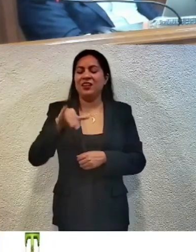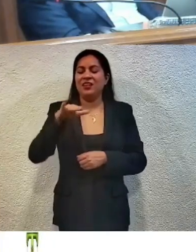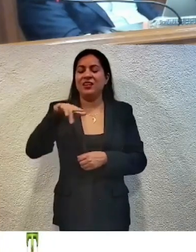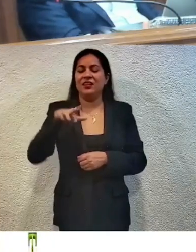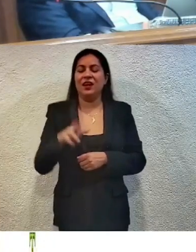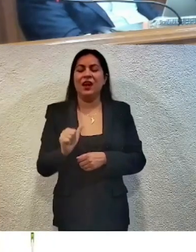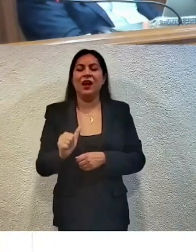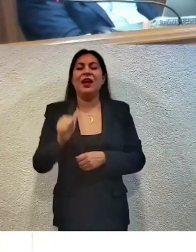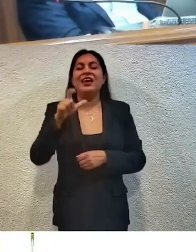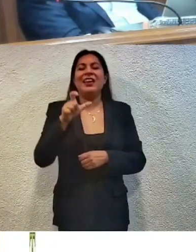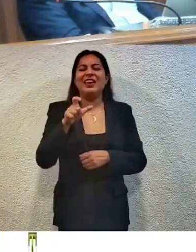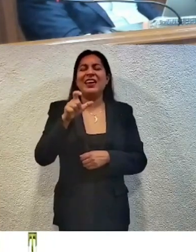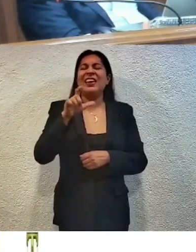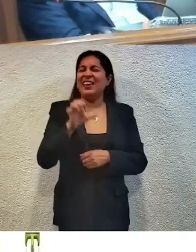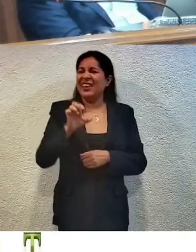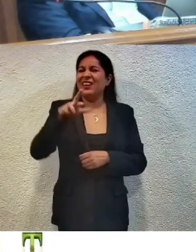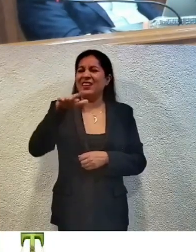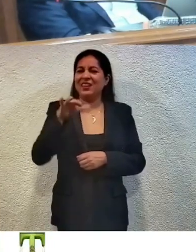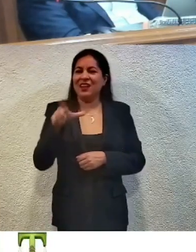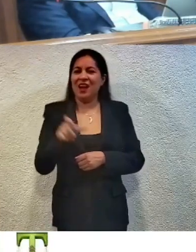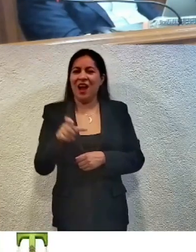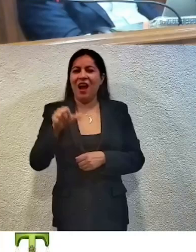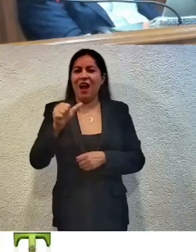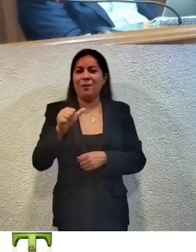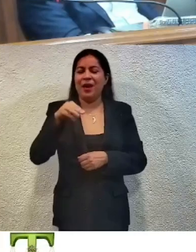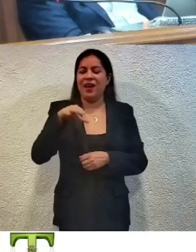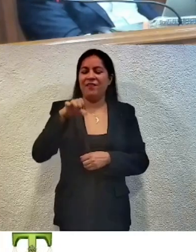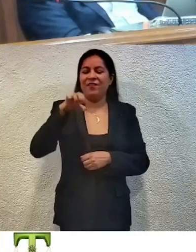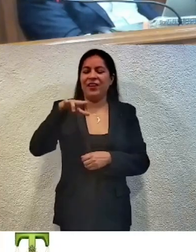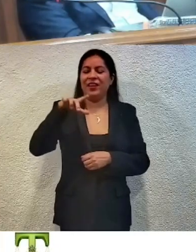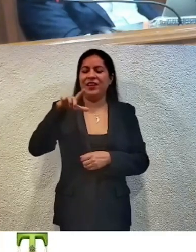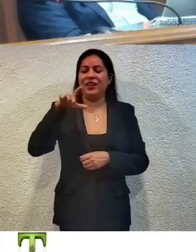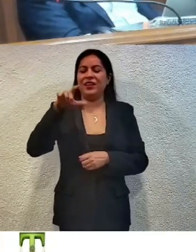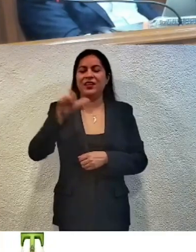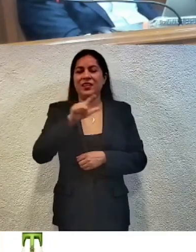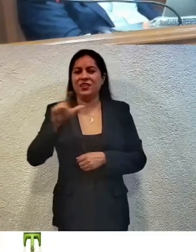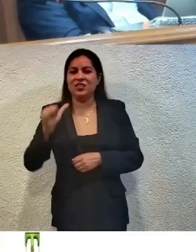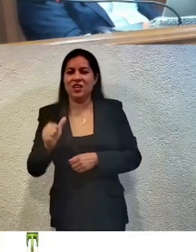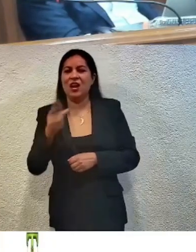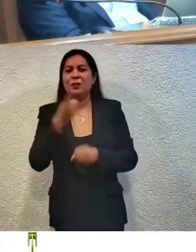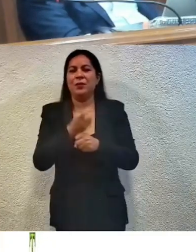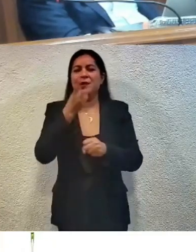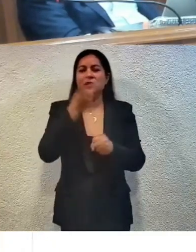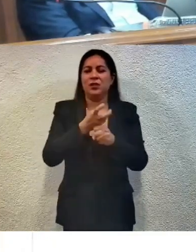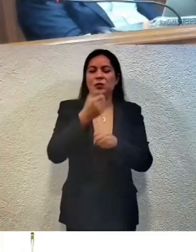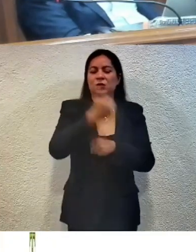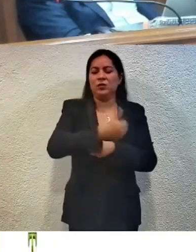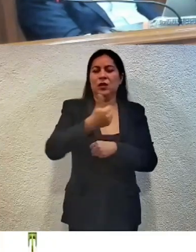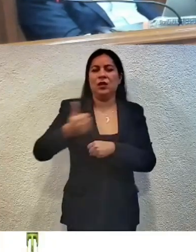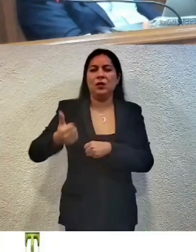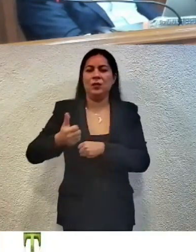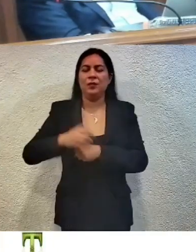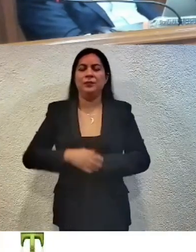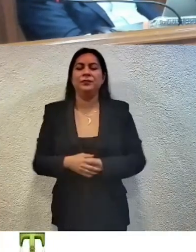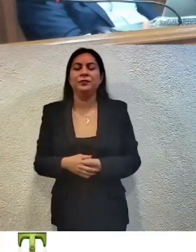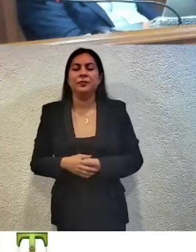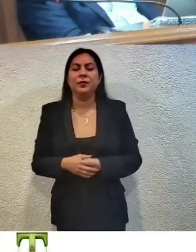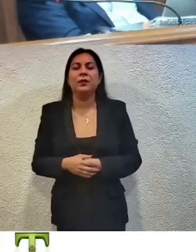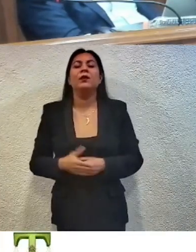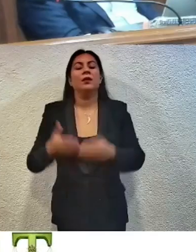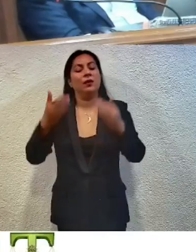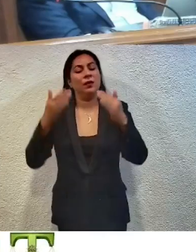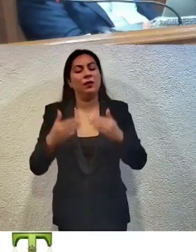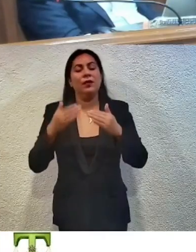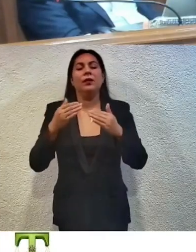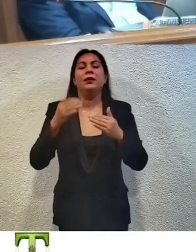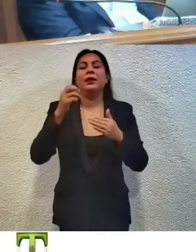a Erika Lorena Lurs Cortés y Marbella Meléndez Rodríguez, propietarios y suplentes respectivamente. Por cuanto al